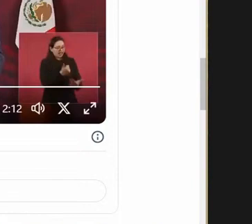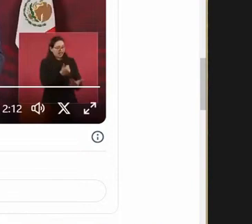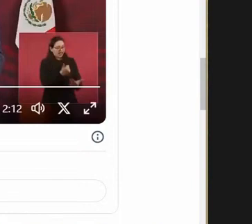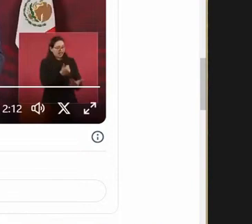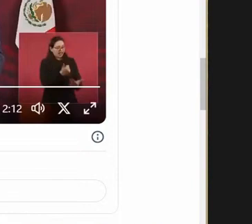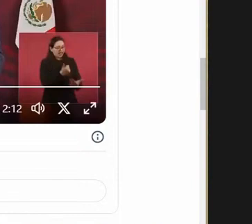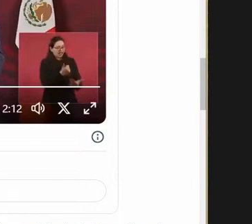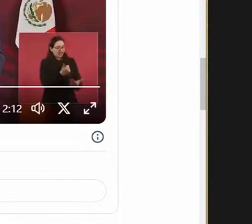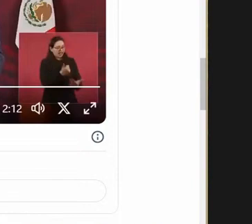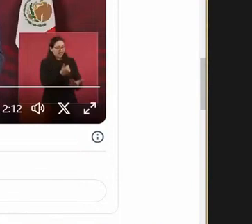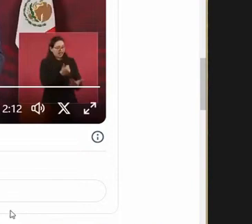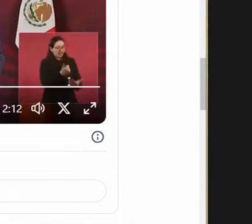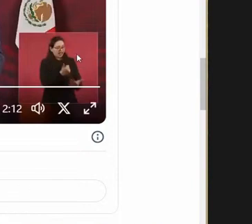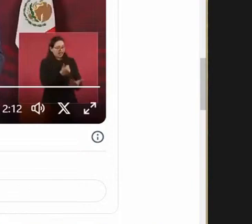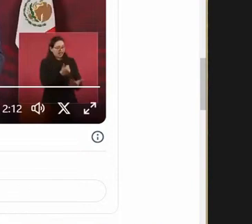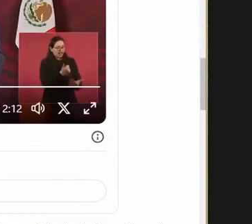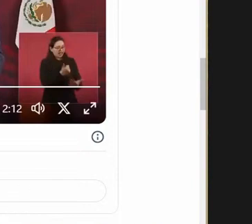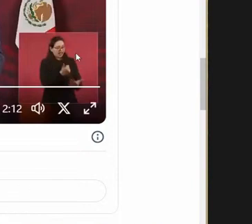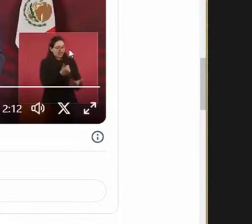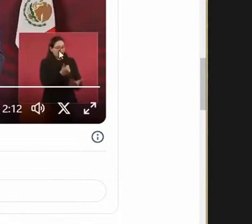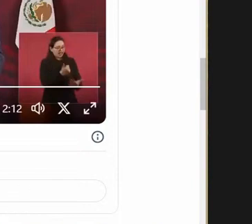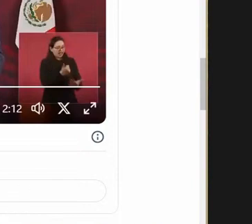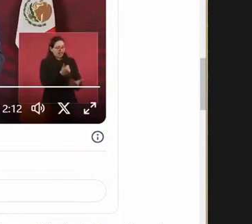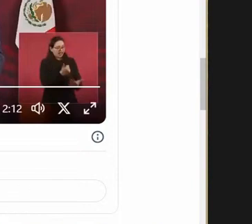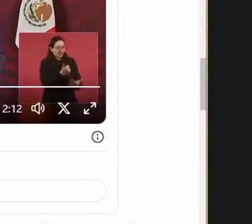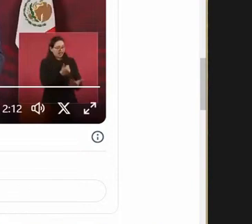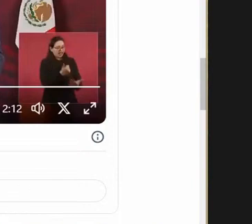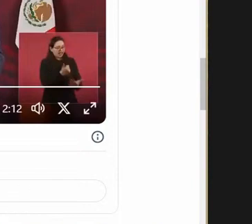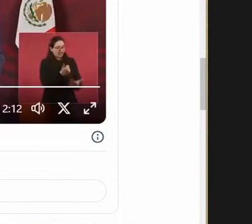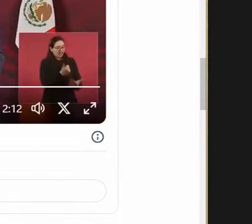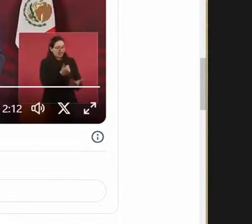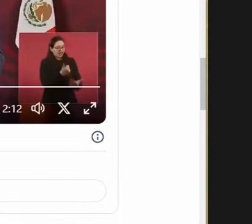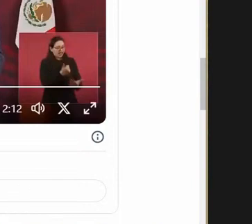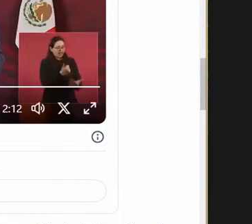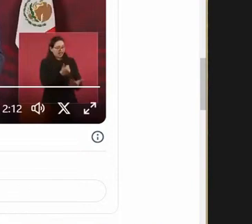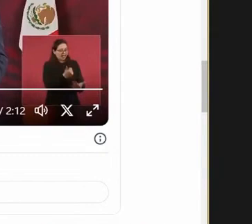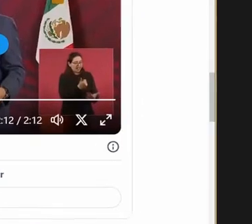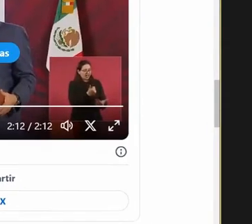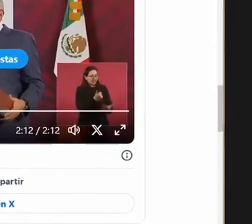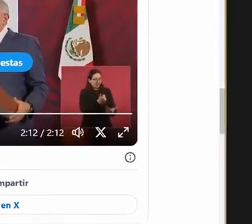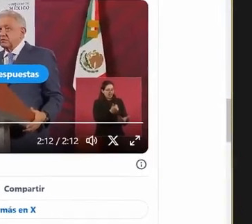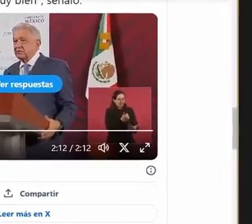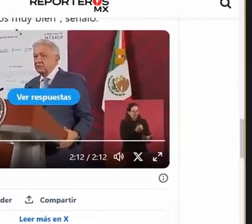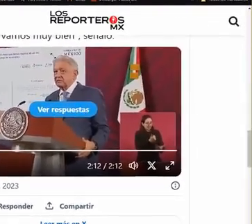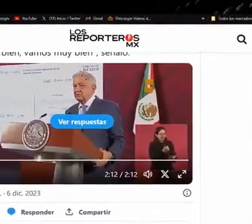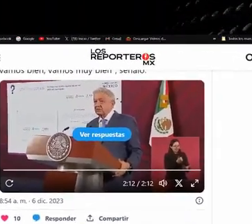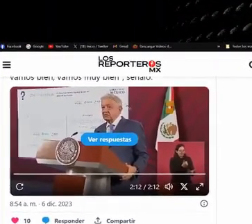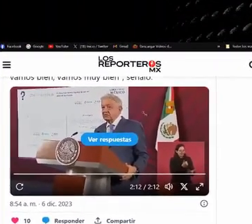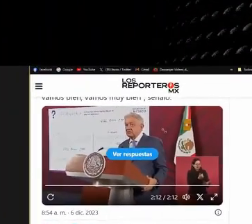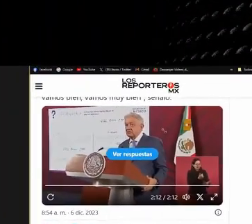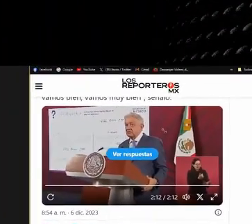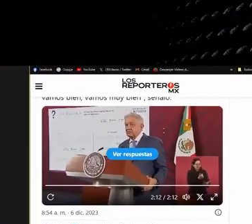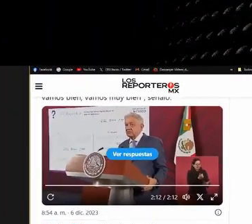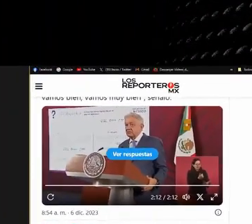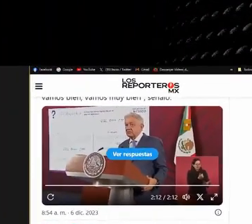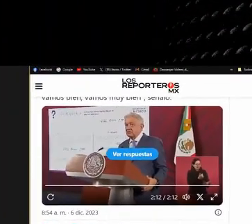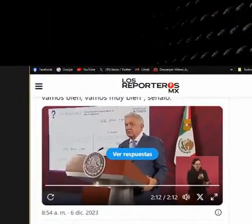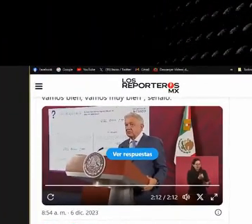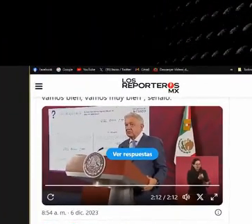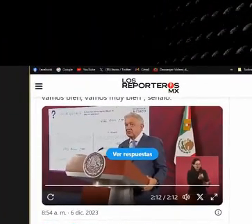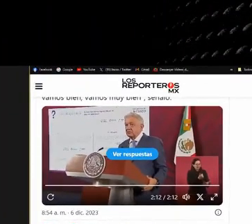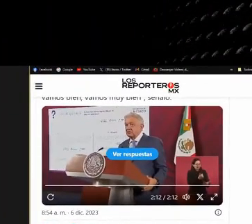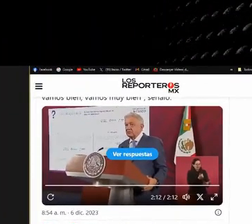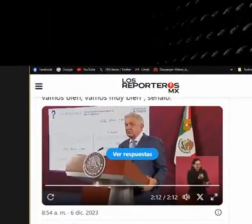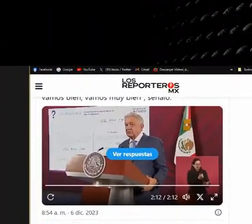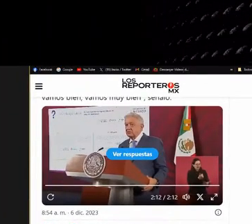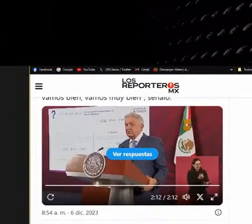transformación Bueno le vamos a mandar su collarcito al Señor Claudio x y vuelvo a repetir lo que le decía hace un momento